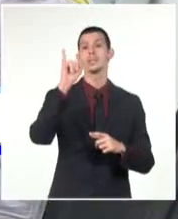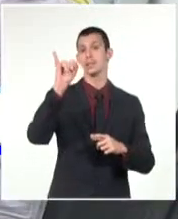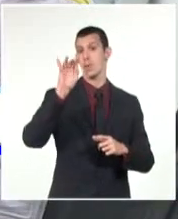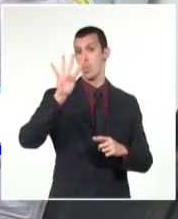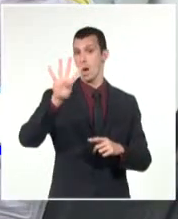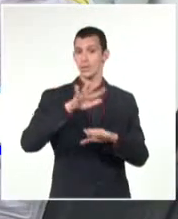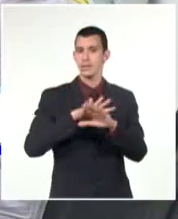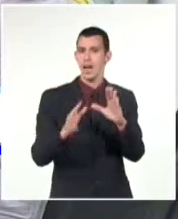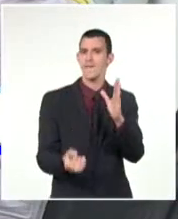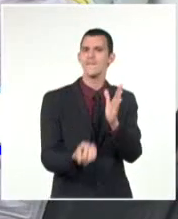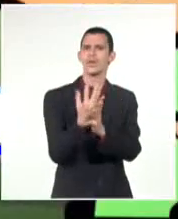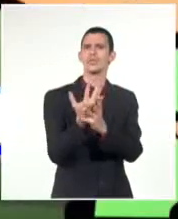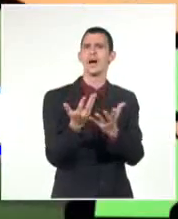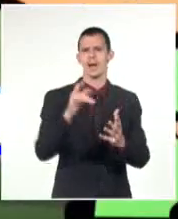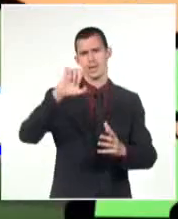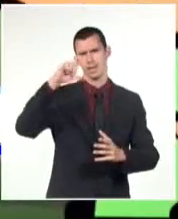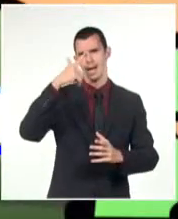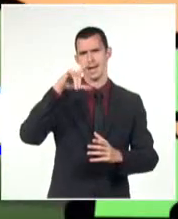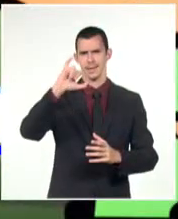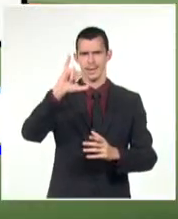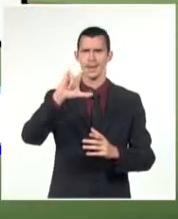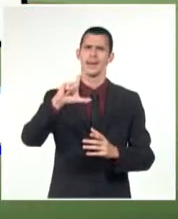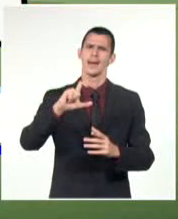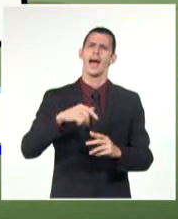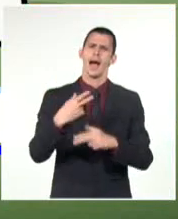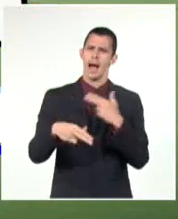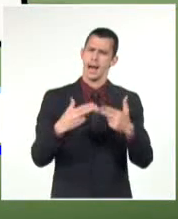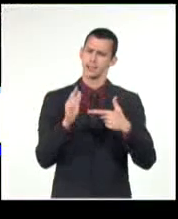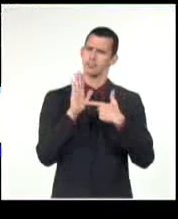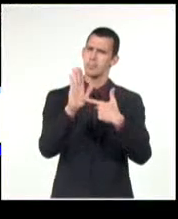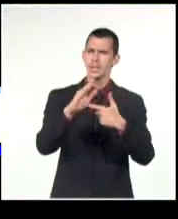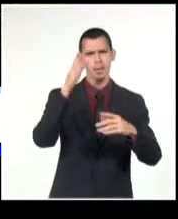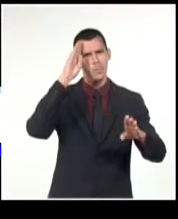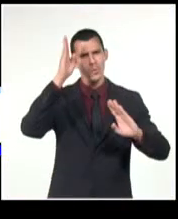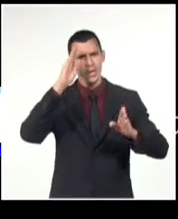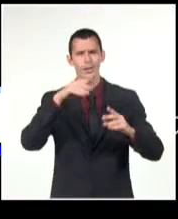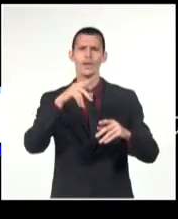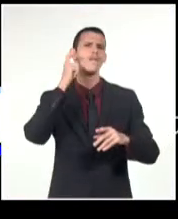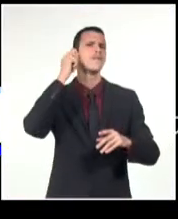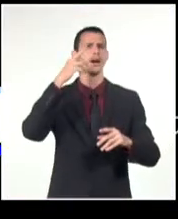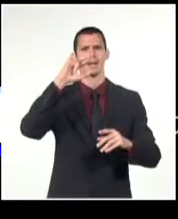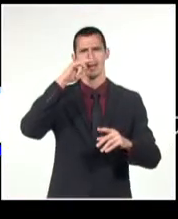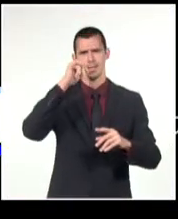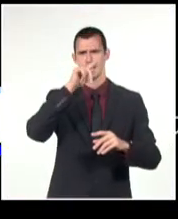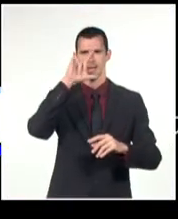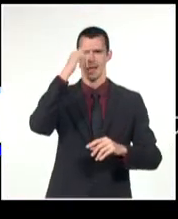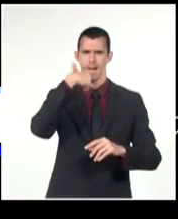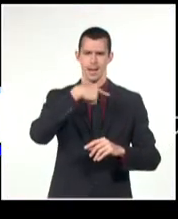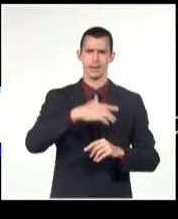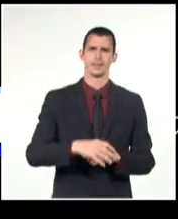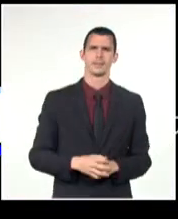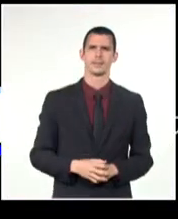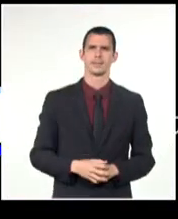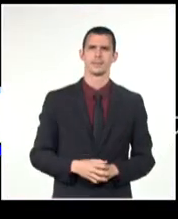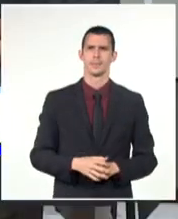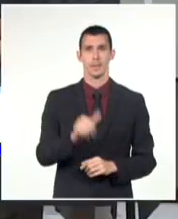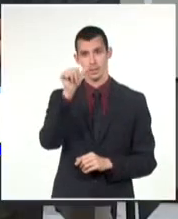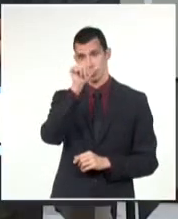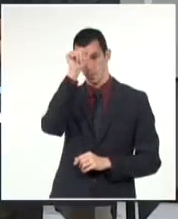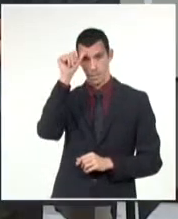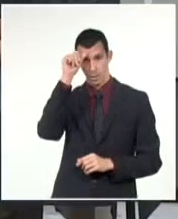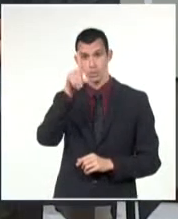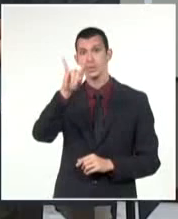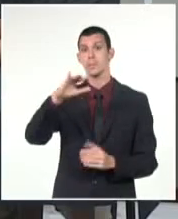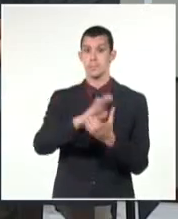del largometraje de animación Fernanda y el extraño caso del mensaje Figueroa de Mario Rivas el domingo 19 de marzo en el Yara y